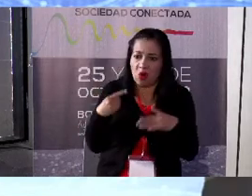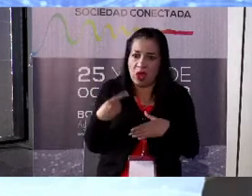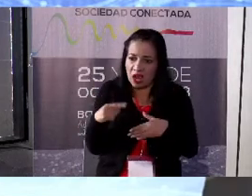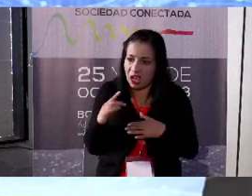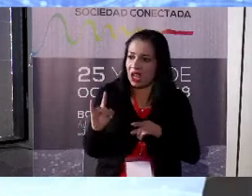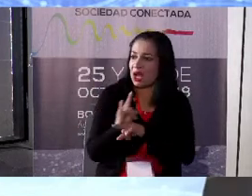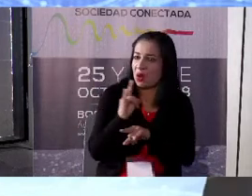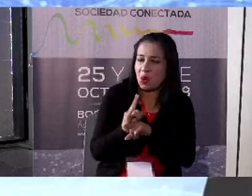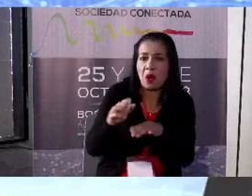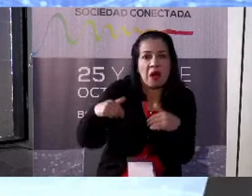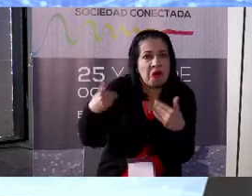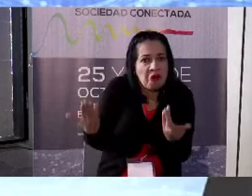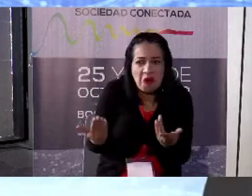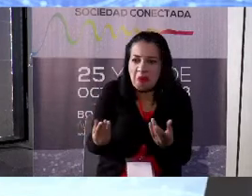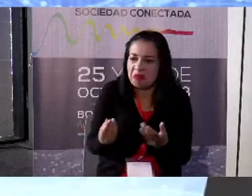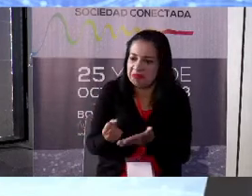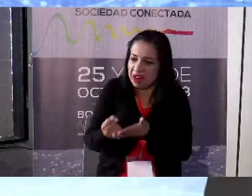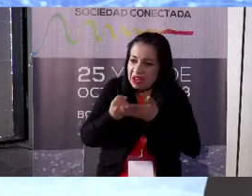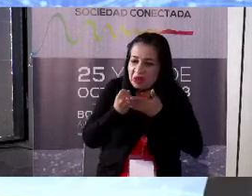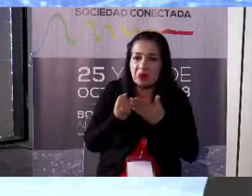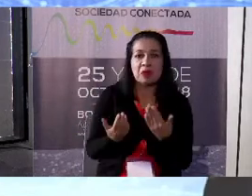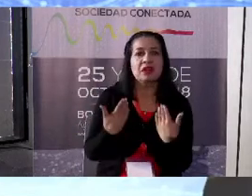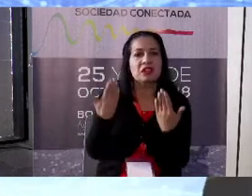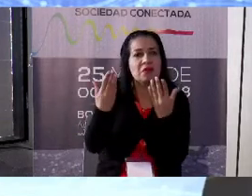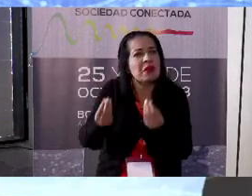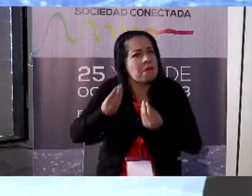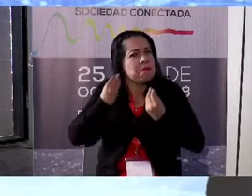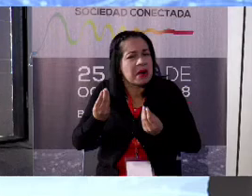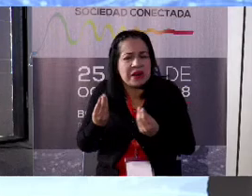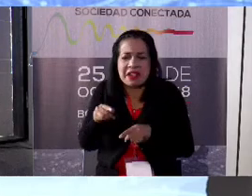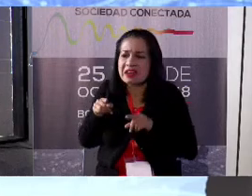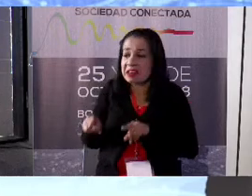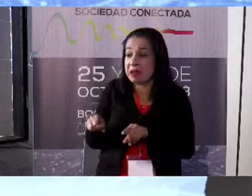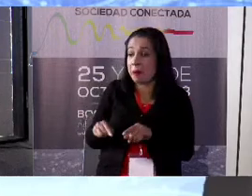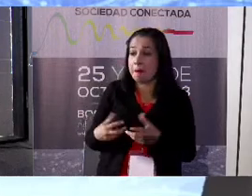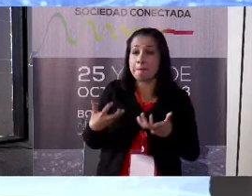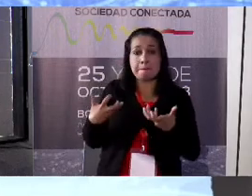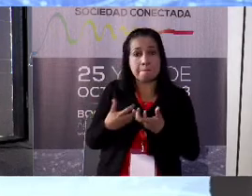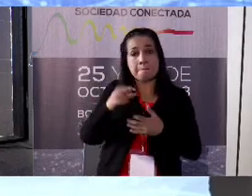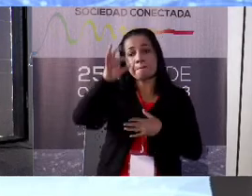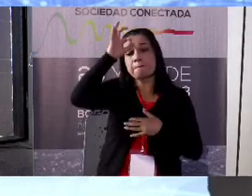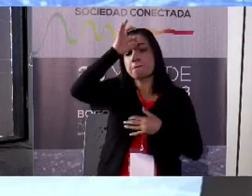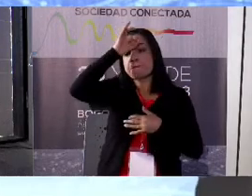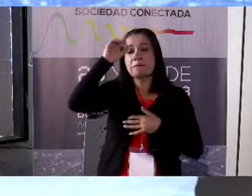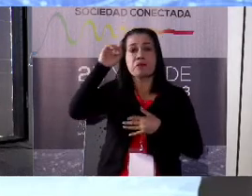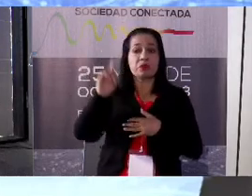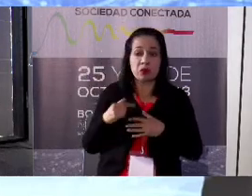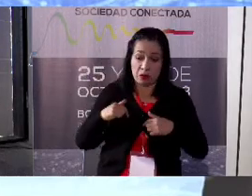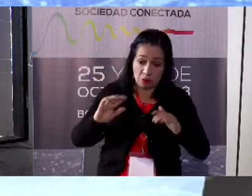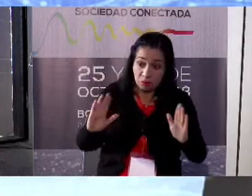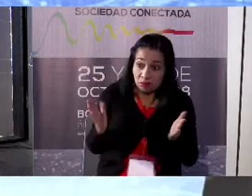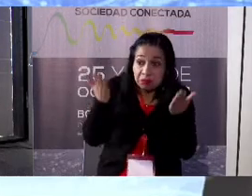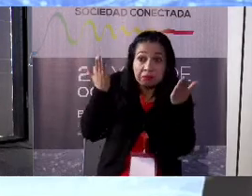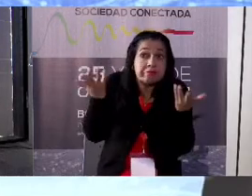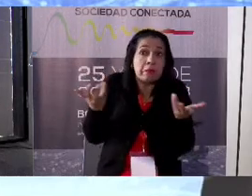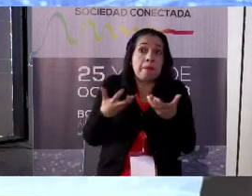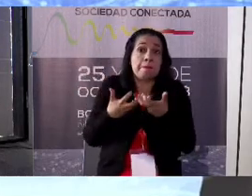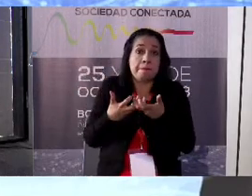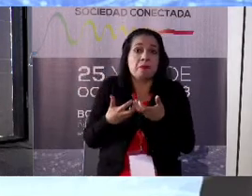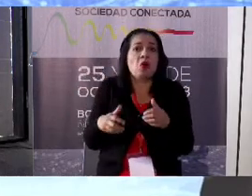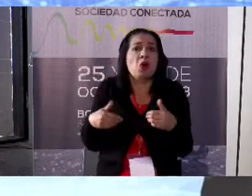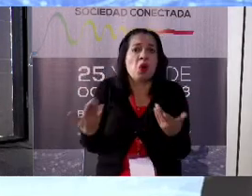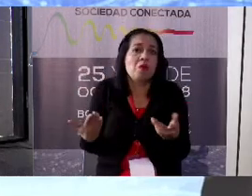puede usar Cómo se puede beneficiar cómo le podría ayudar esa tecnología para salir de donde está